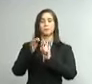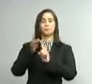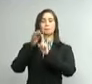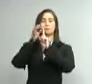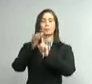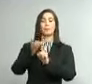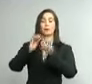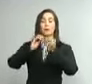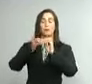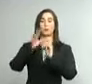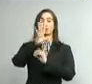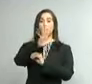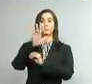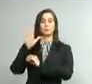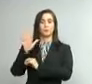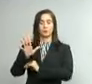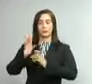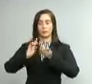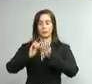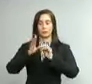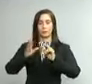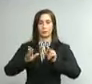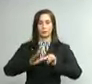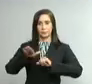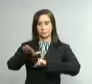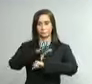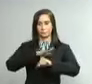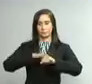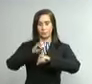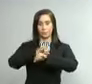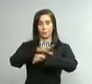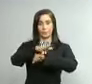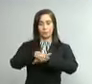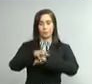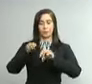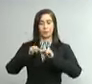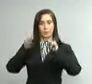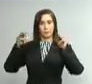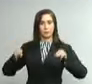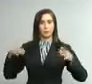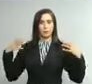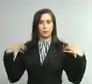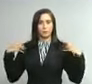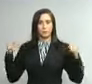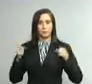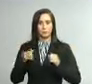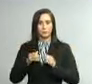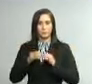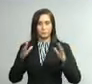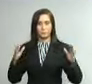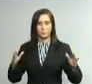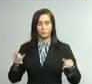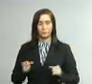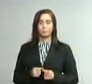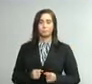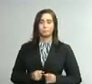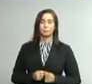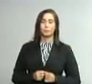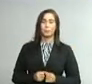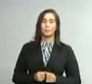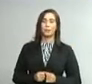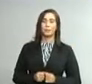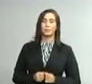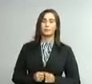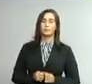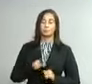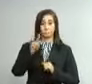55 de la Dirección General de Epidemiología del Ministerio de Salud Pública. Empezamos